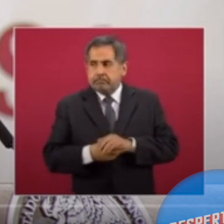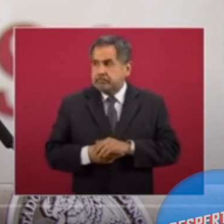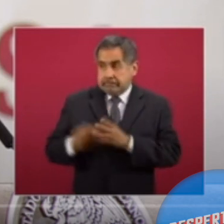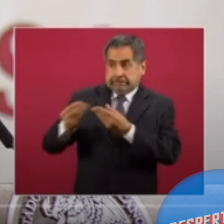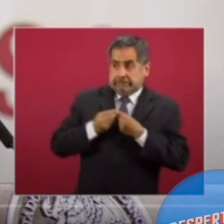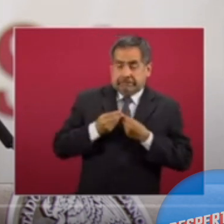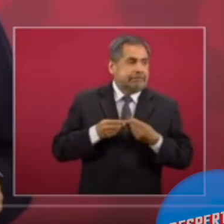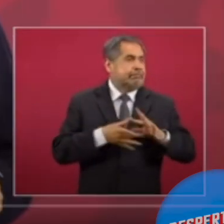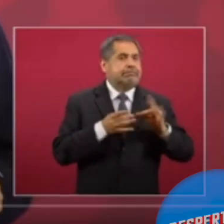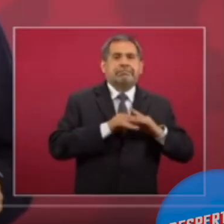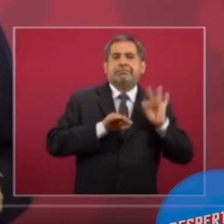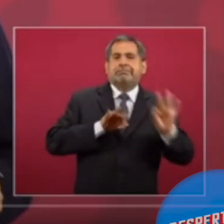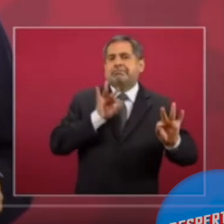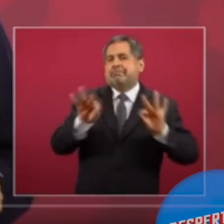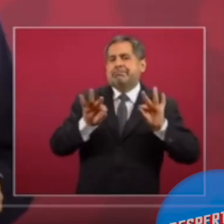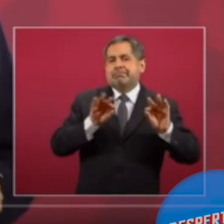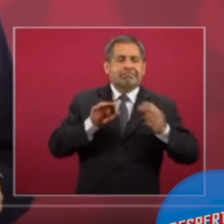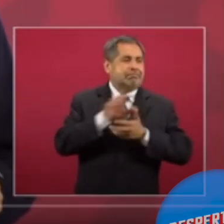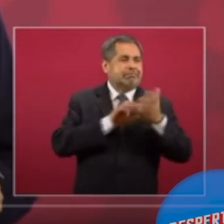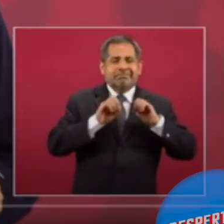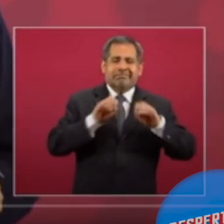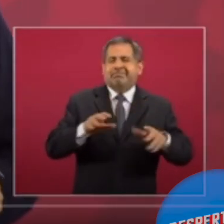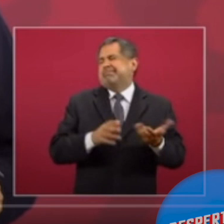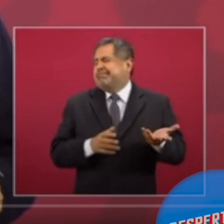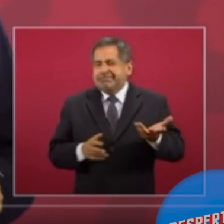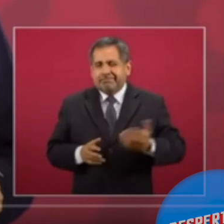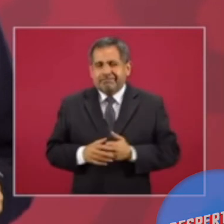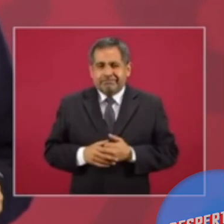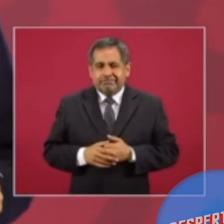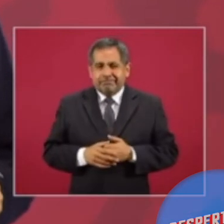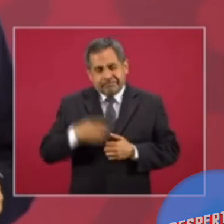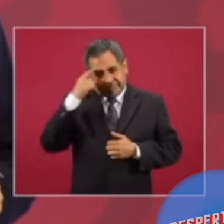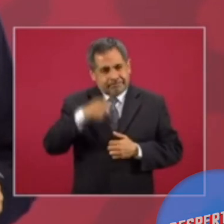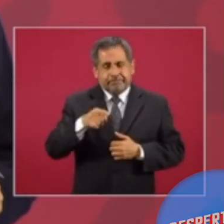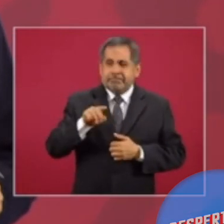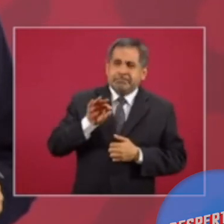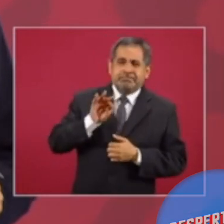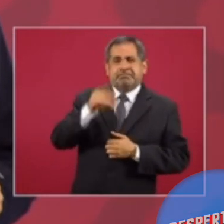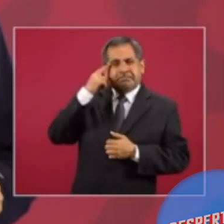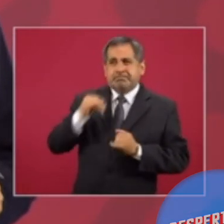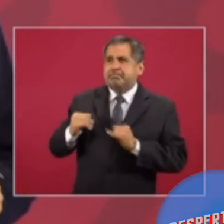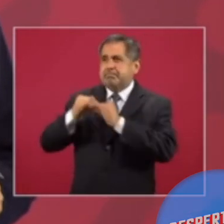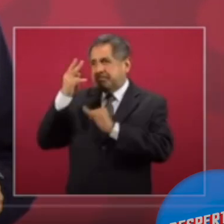generar desconcierto, para quitarle fortaleza a las instituciones